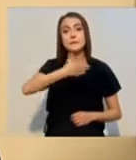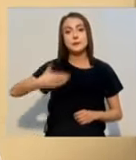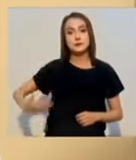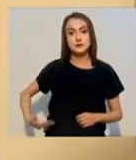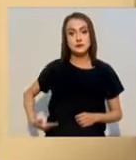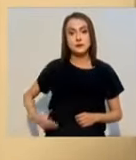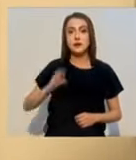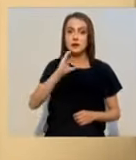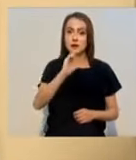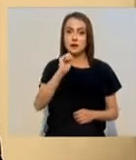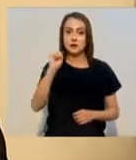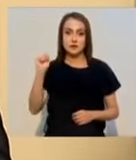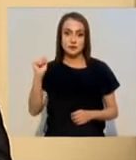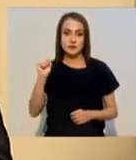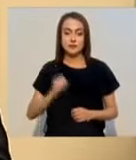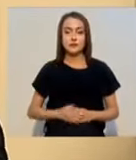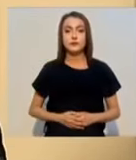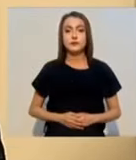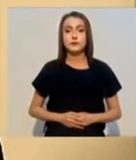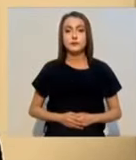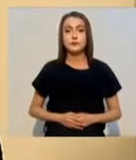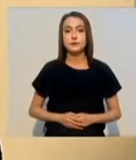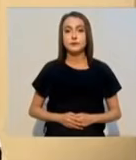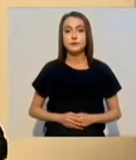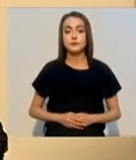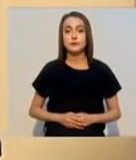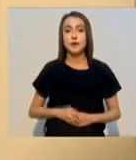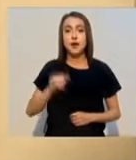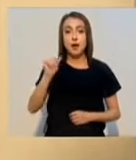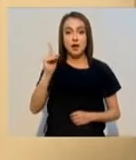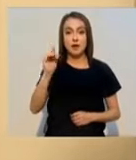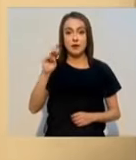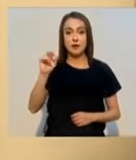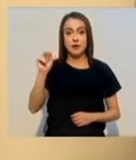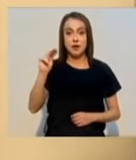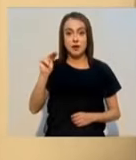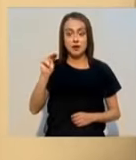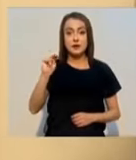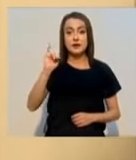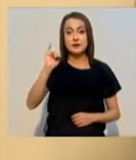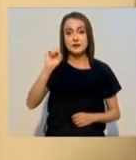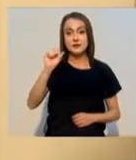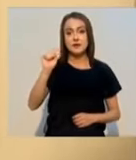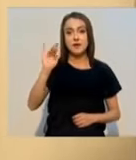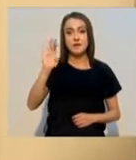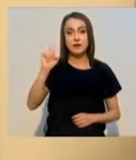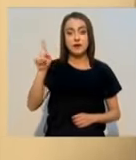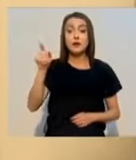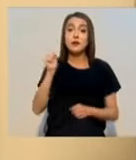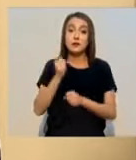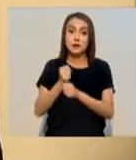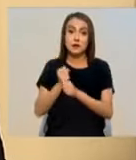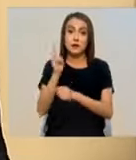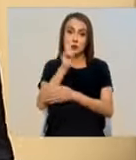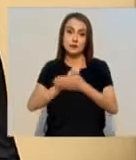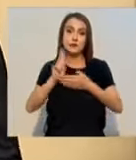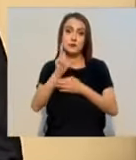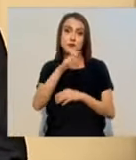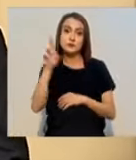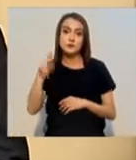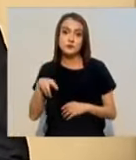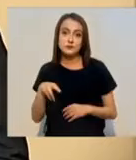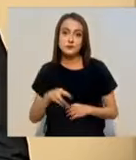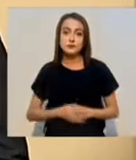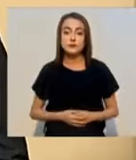presidente de la Caja Costarricense del Seguro Social, a don Adrián y a doña Isabel, funcionarios de la Universidad de Costa